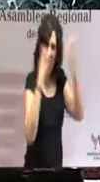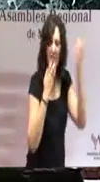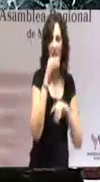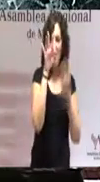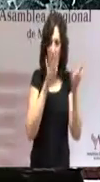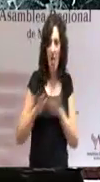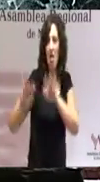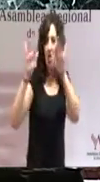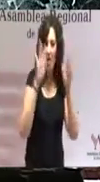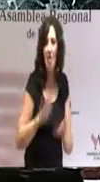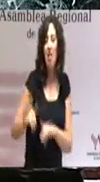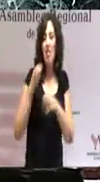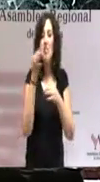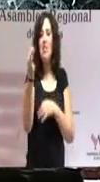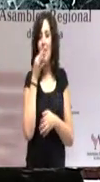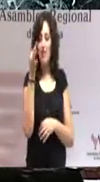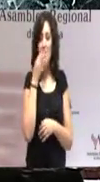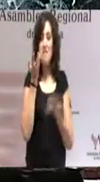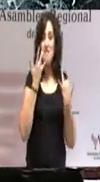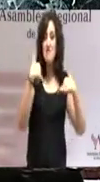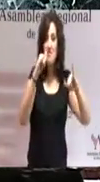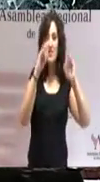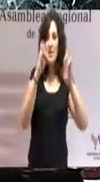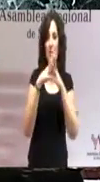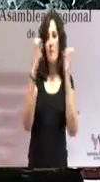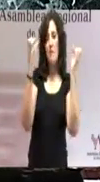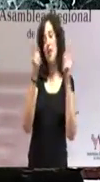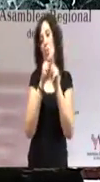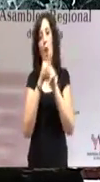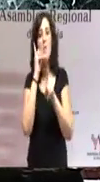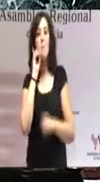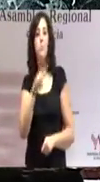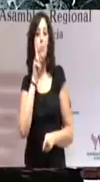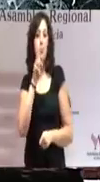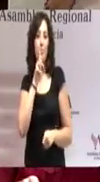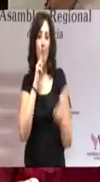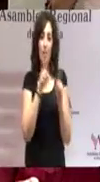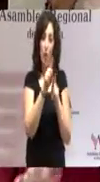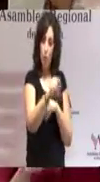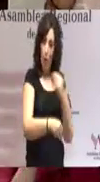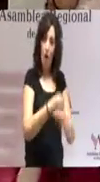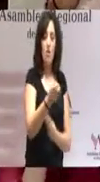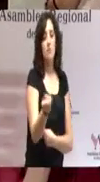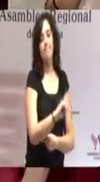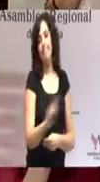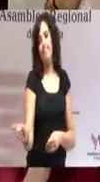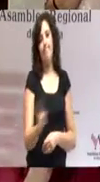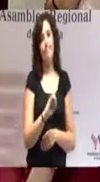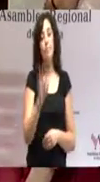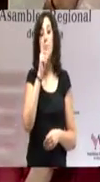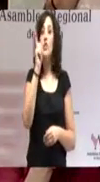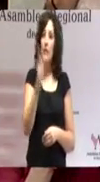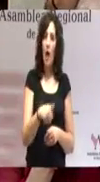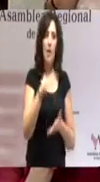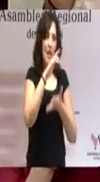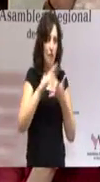demagogia y no se responde, señor Tobar, faltando a la verdad como usted lo ha hecho. Porque también lo ha hecho en el informe del